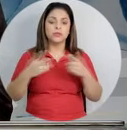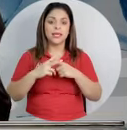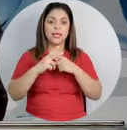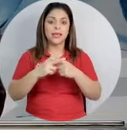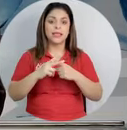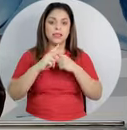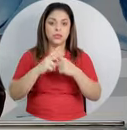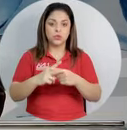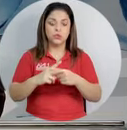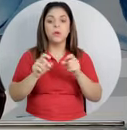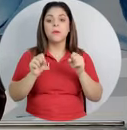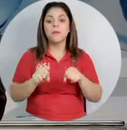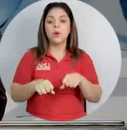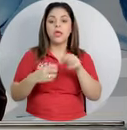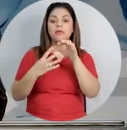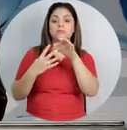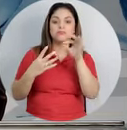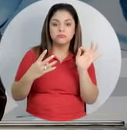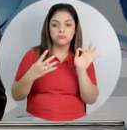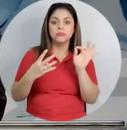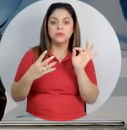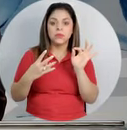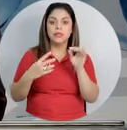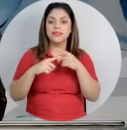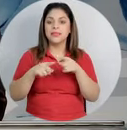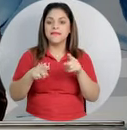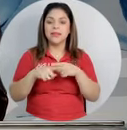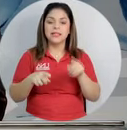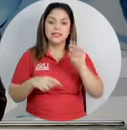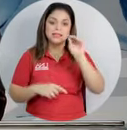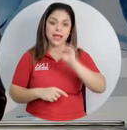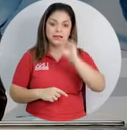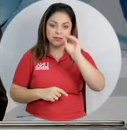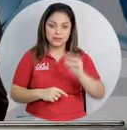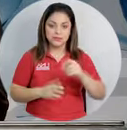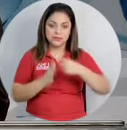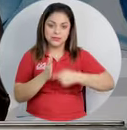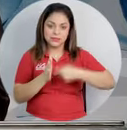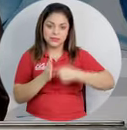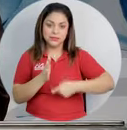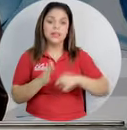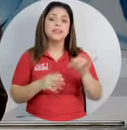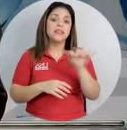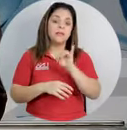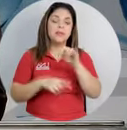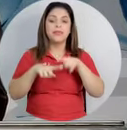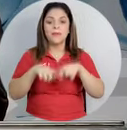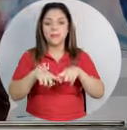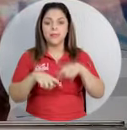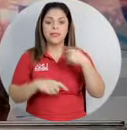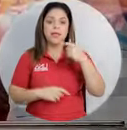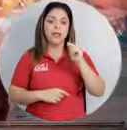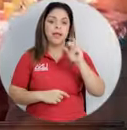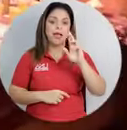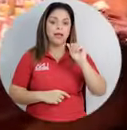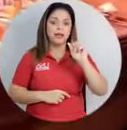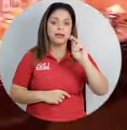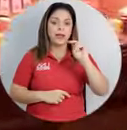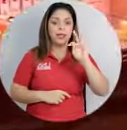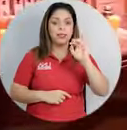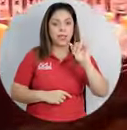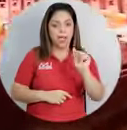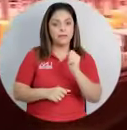de productos crediticios de los cuales se pueden optar a diferentes tasas, dependiendo también de la garantía, dependiendo